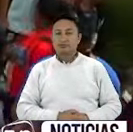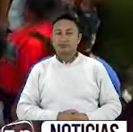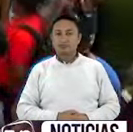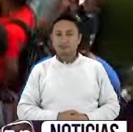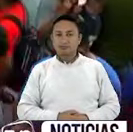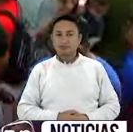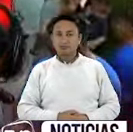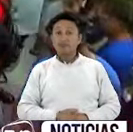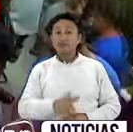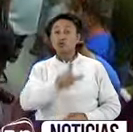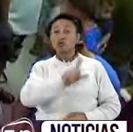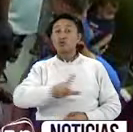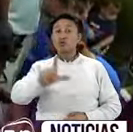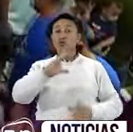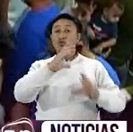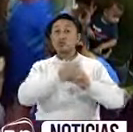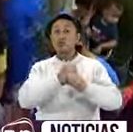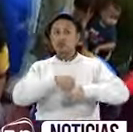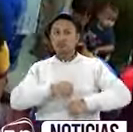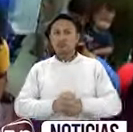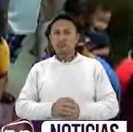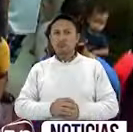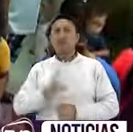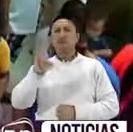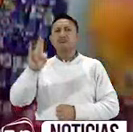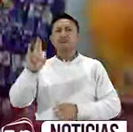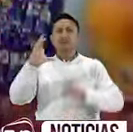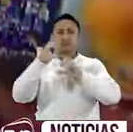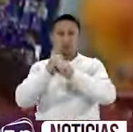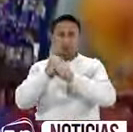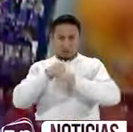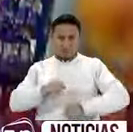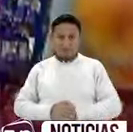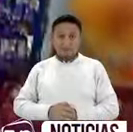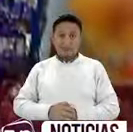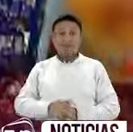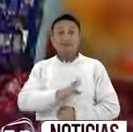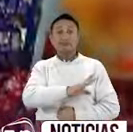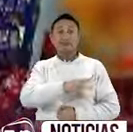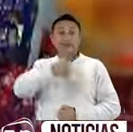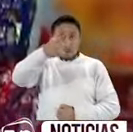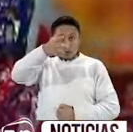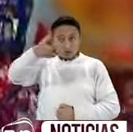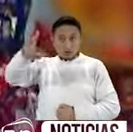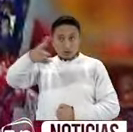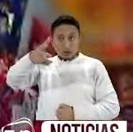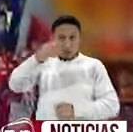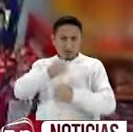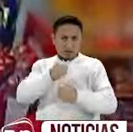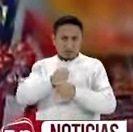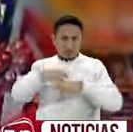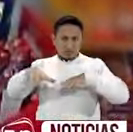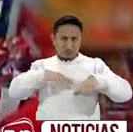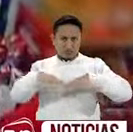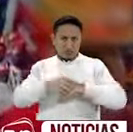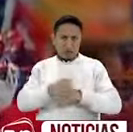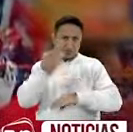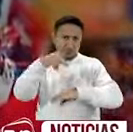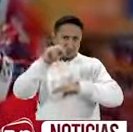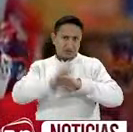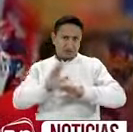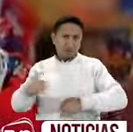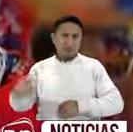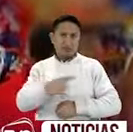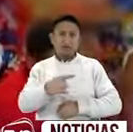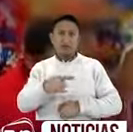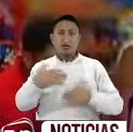Ocurrió la noche del lunes pasada a las 19 horas. Las cámaras captaron el normal desarrollo de las actividades en el interior